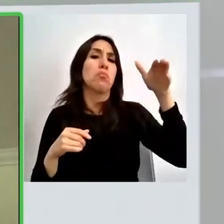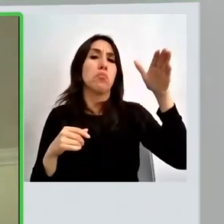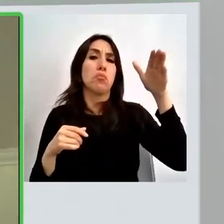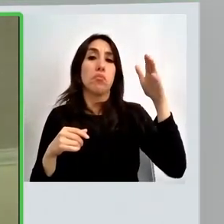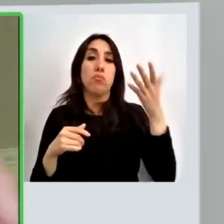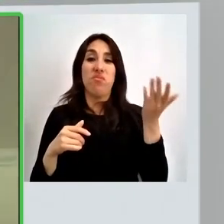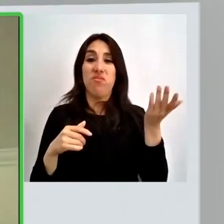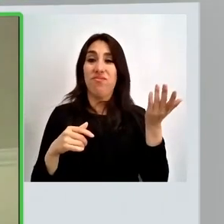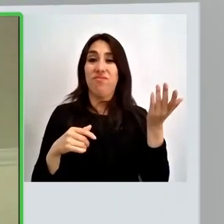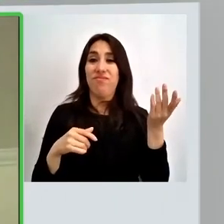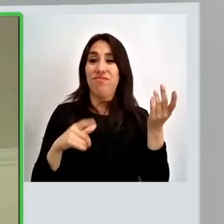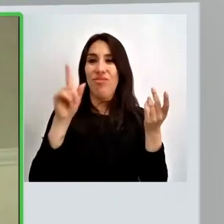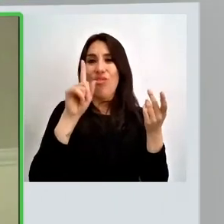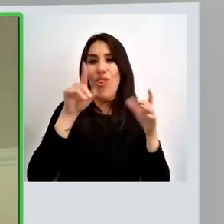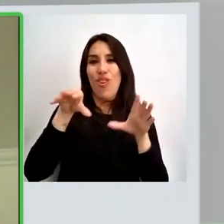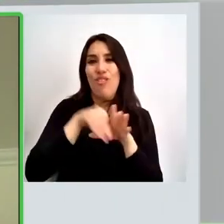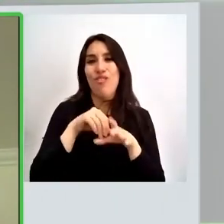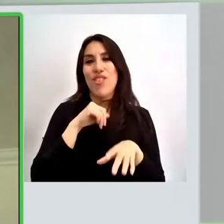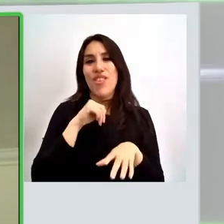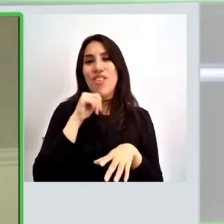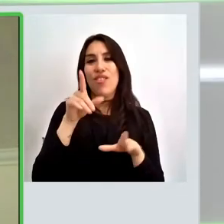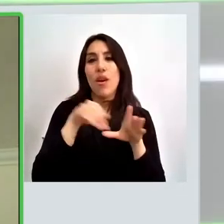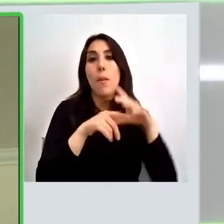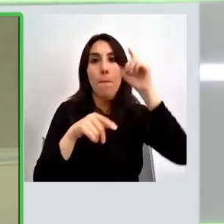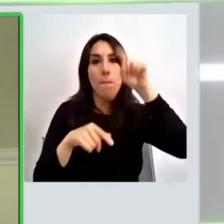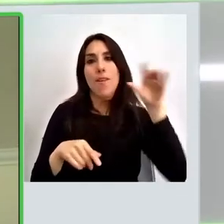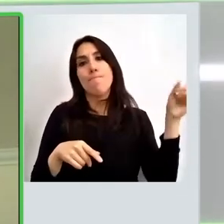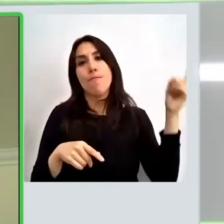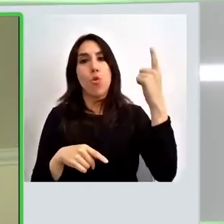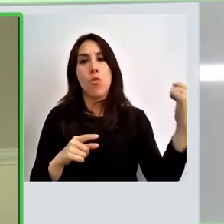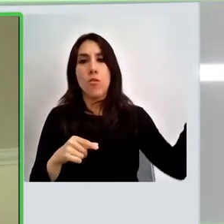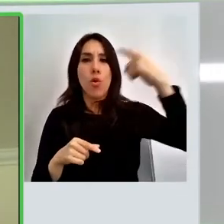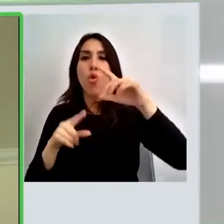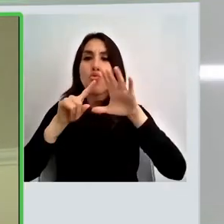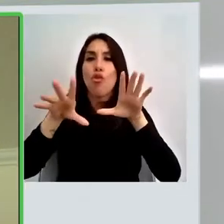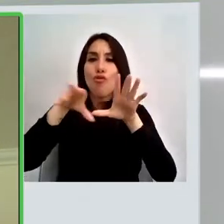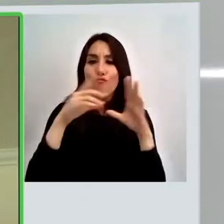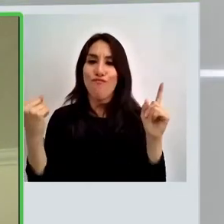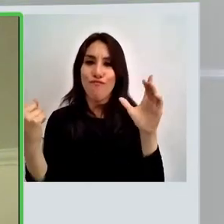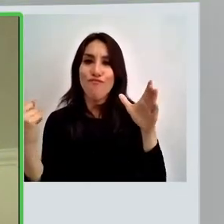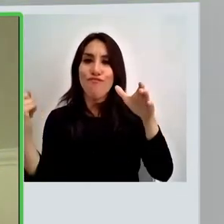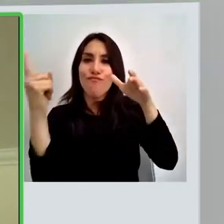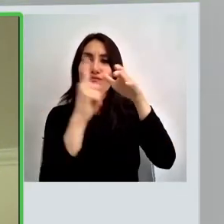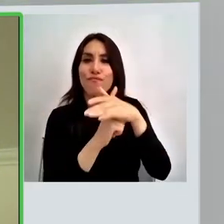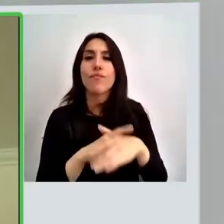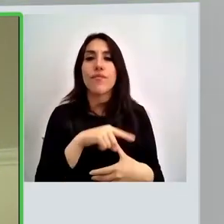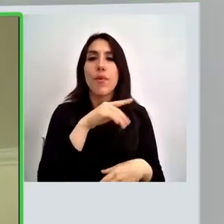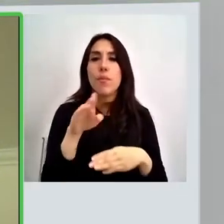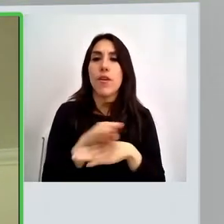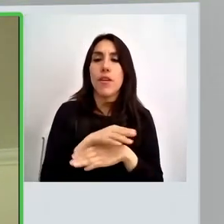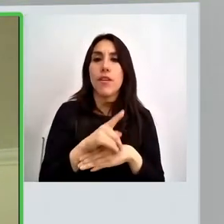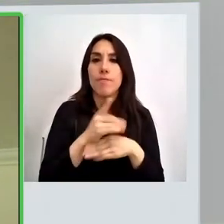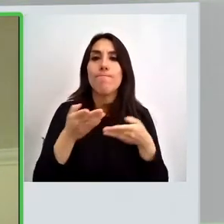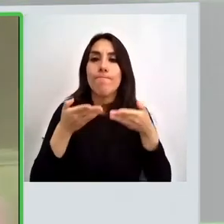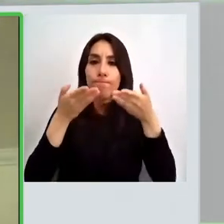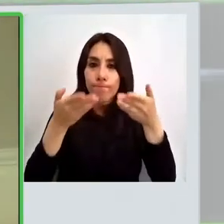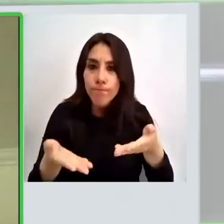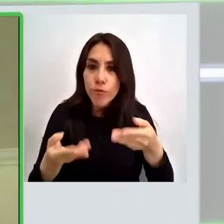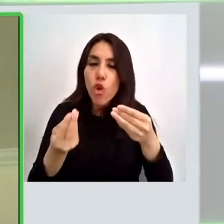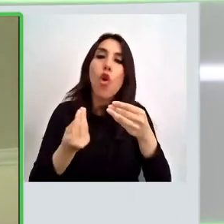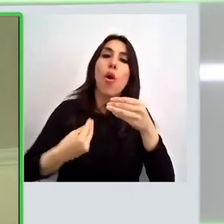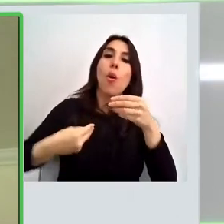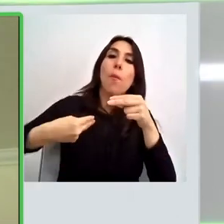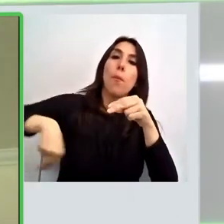proporcionando ambas opciones trabajo en terreno en la empresa y en